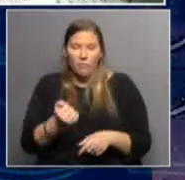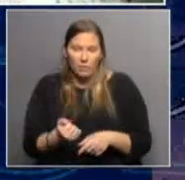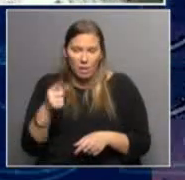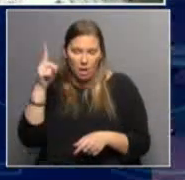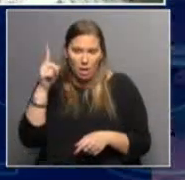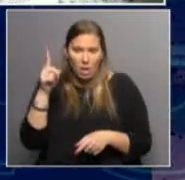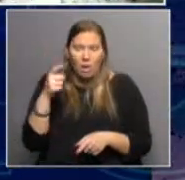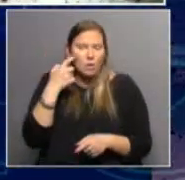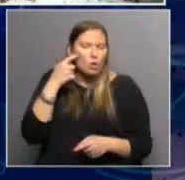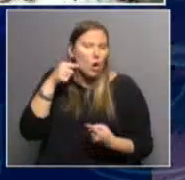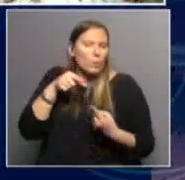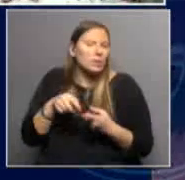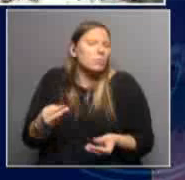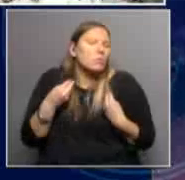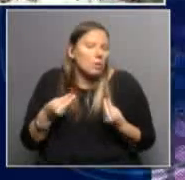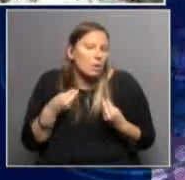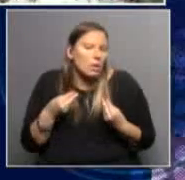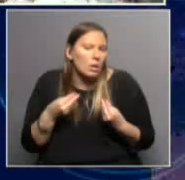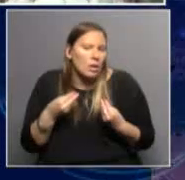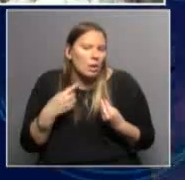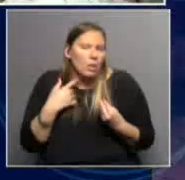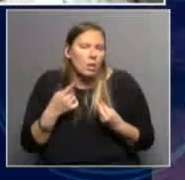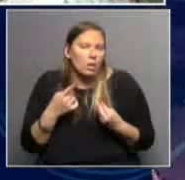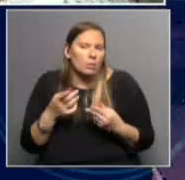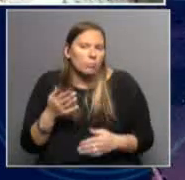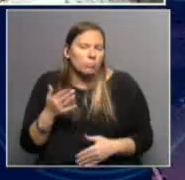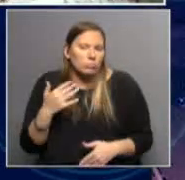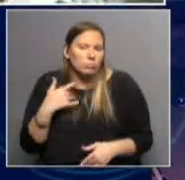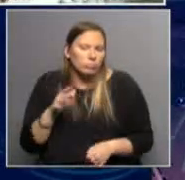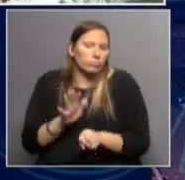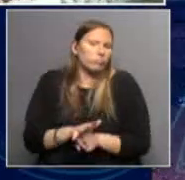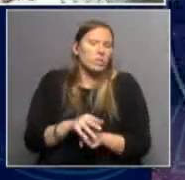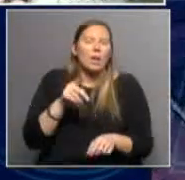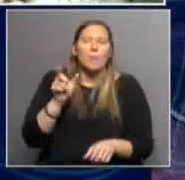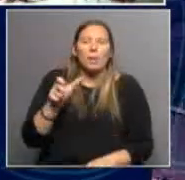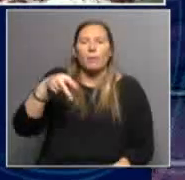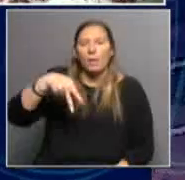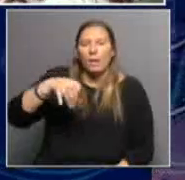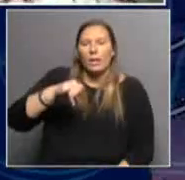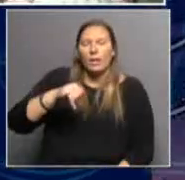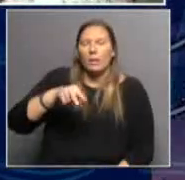con la intencionalidad de denostar, ¿no? El término níger, que es un término que